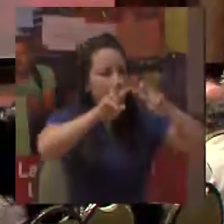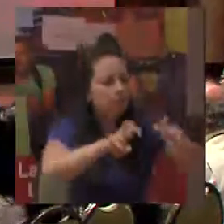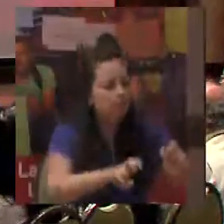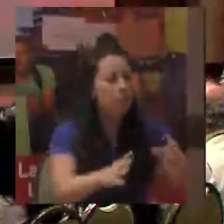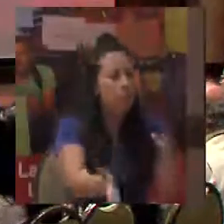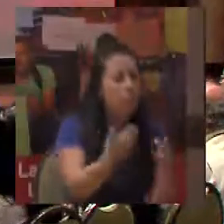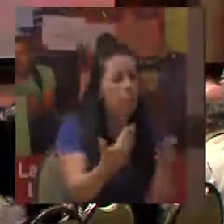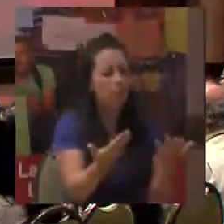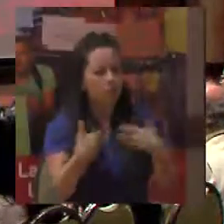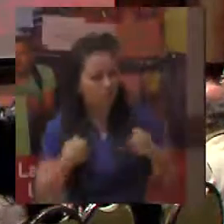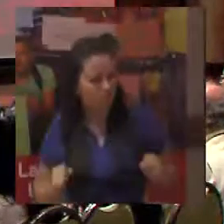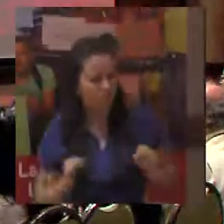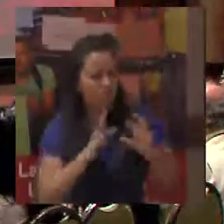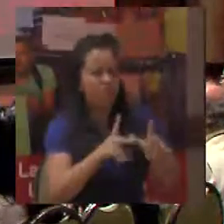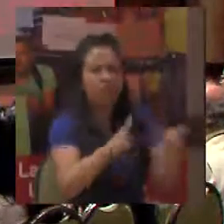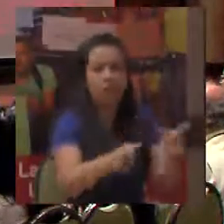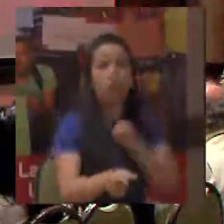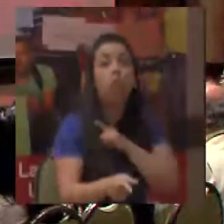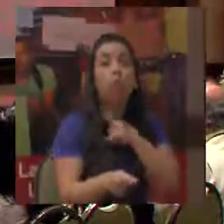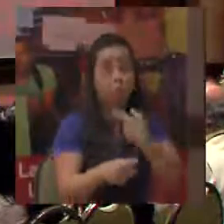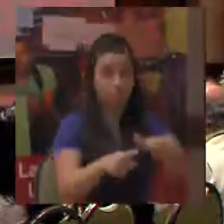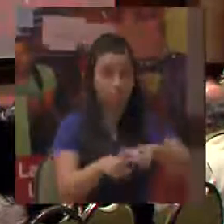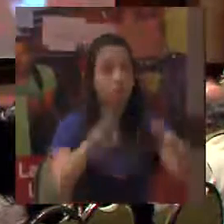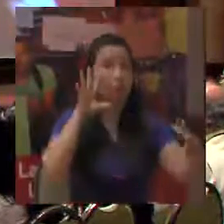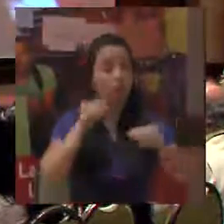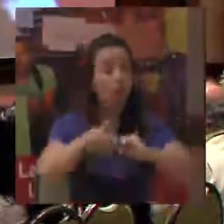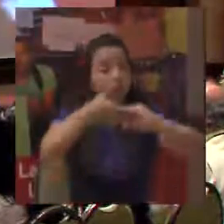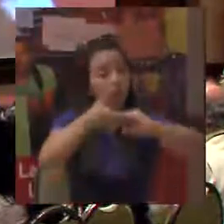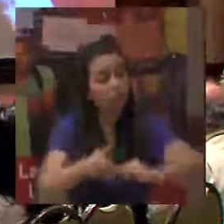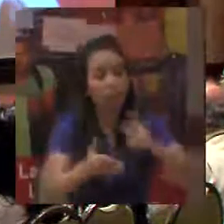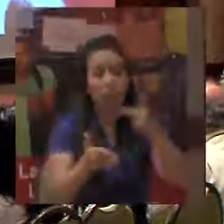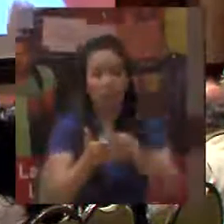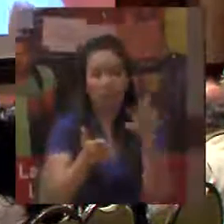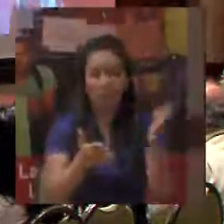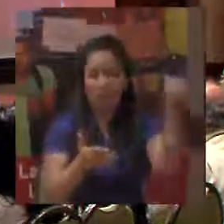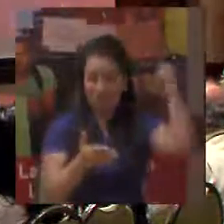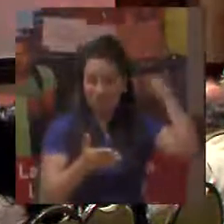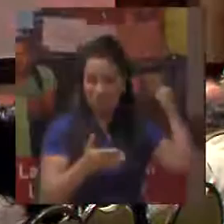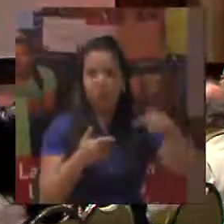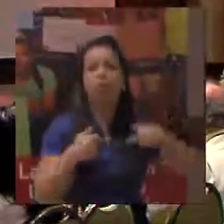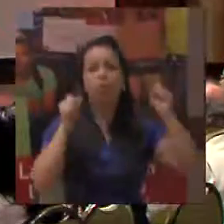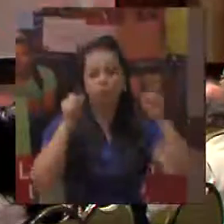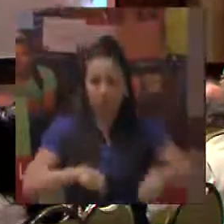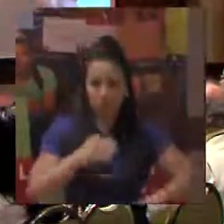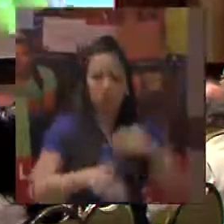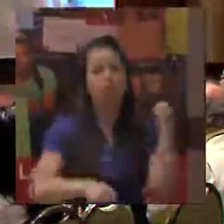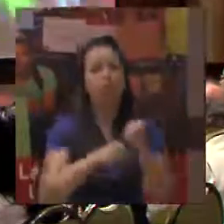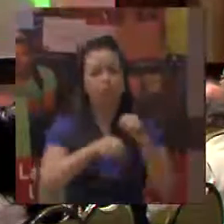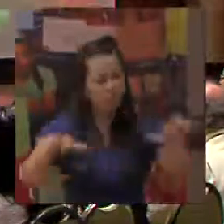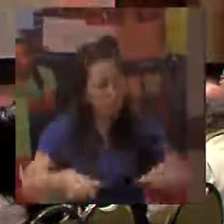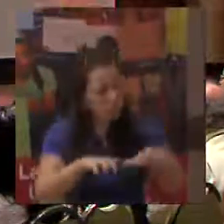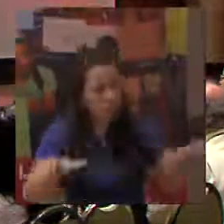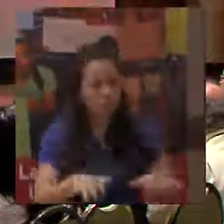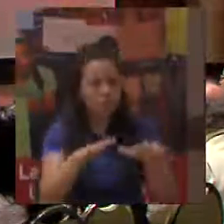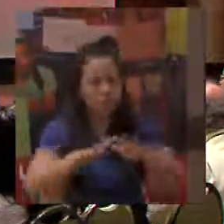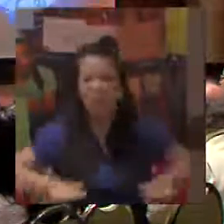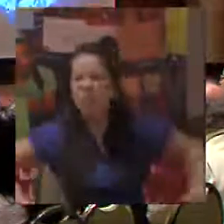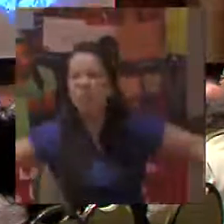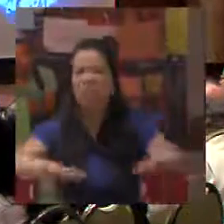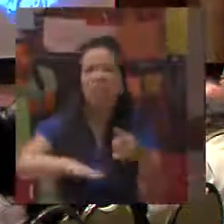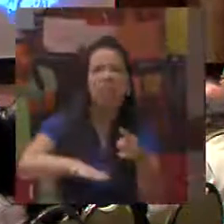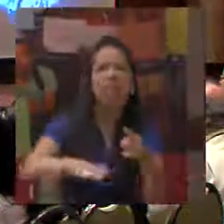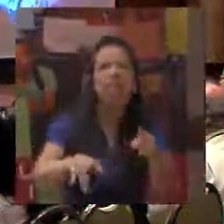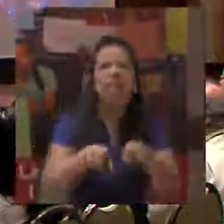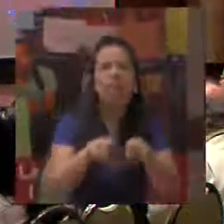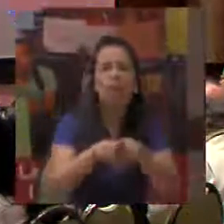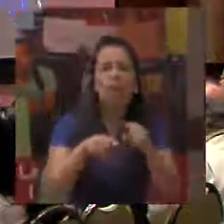conjuntas. Son muchas las universidades las que logramos acercar en el 2015 y con las que empezamos a trabajar un escenario importante para